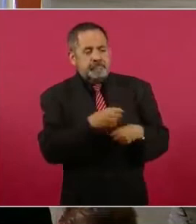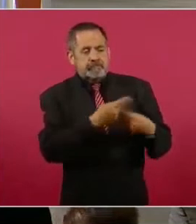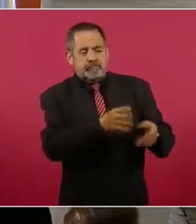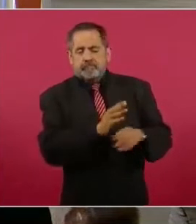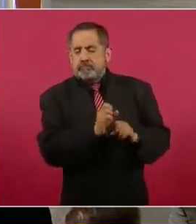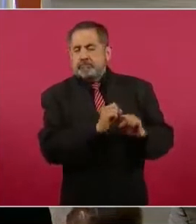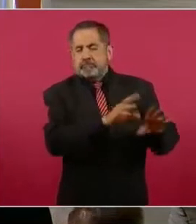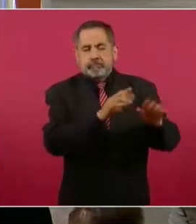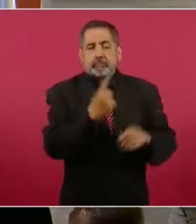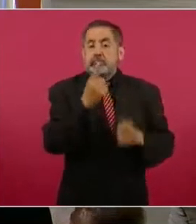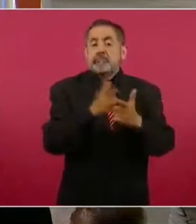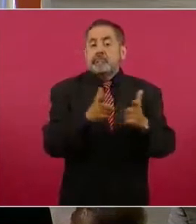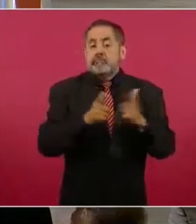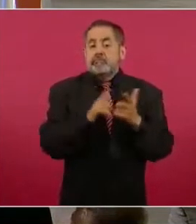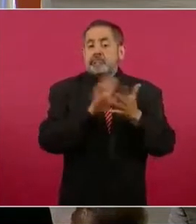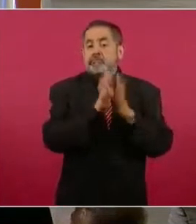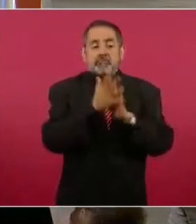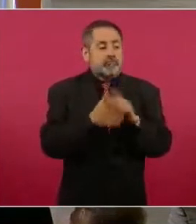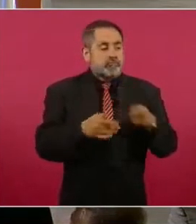a un grupo.